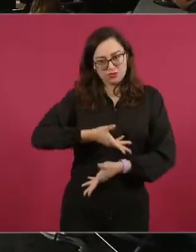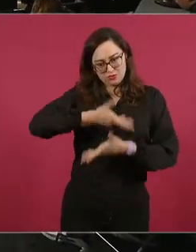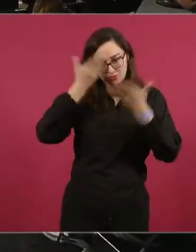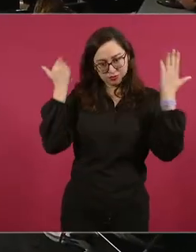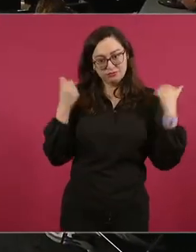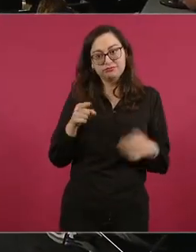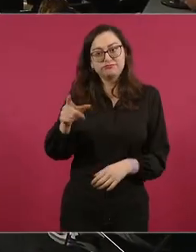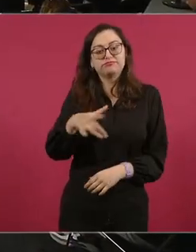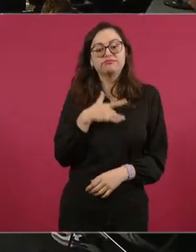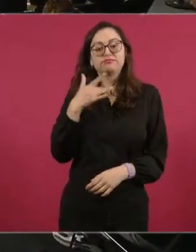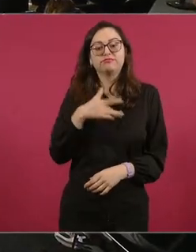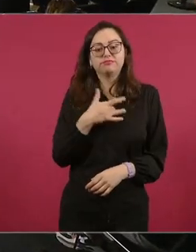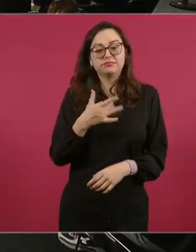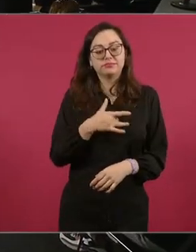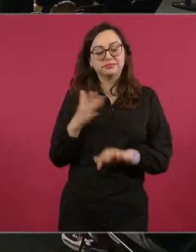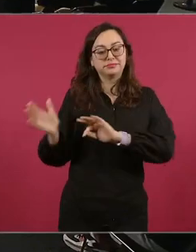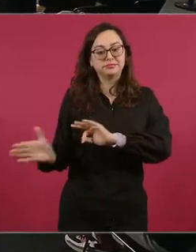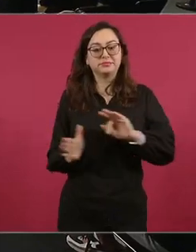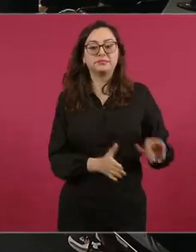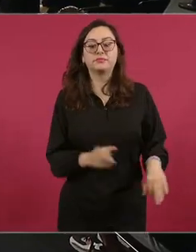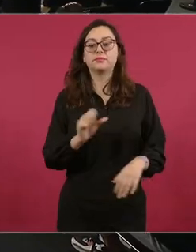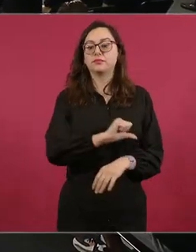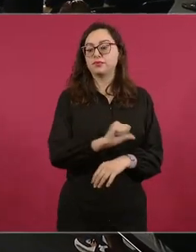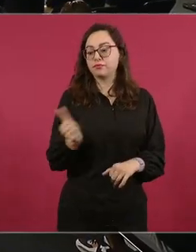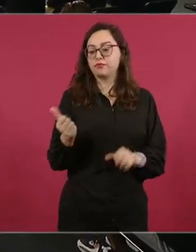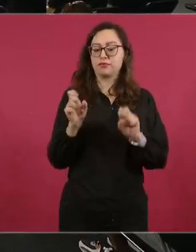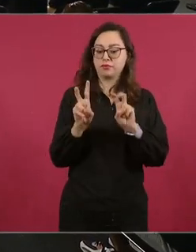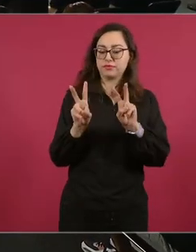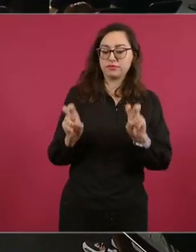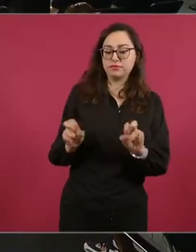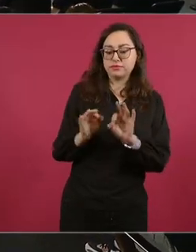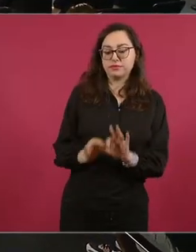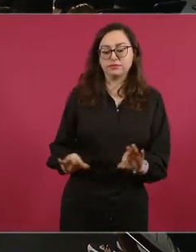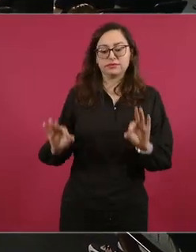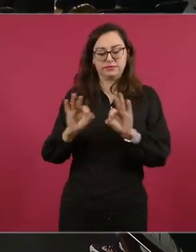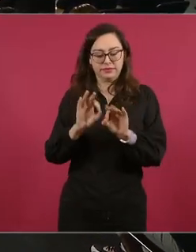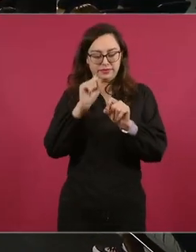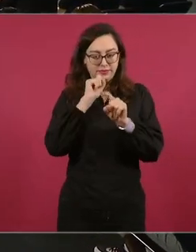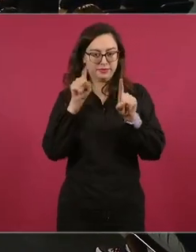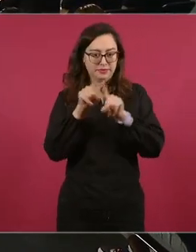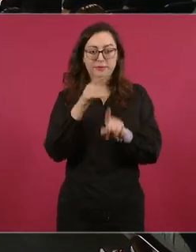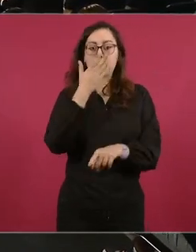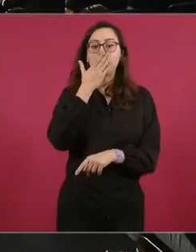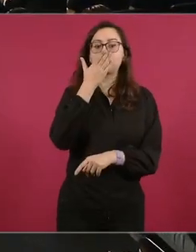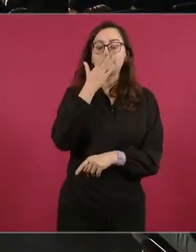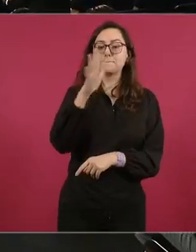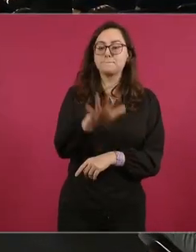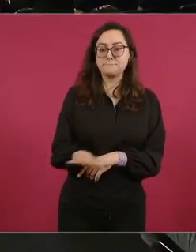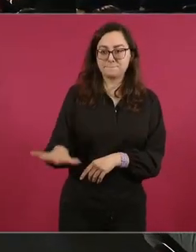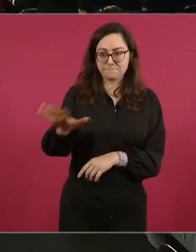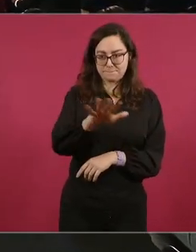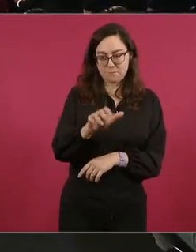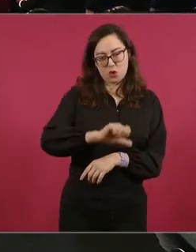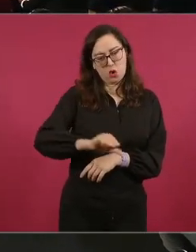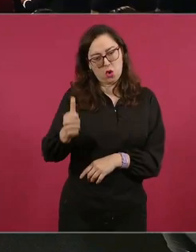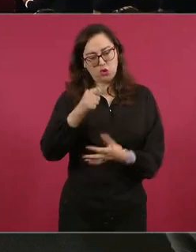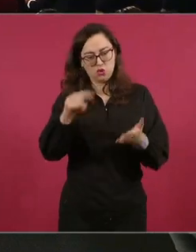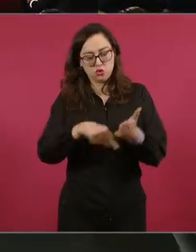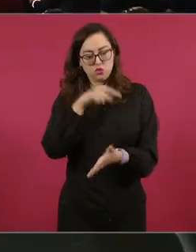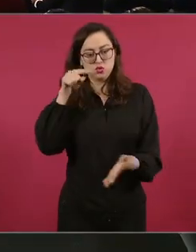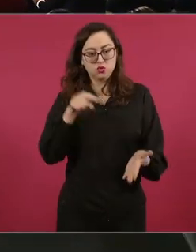Señor presidente, en otro tema también de Sonora, nada más me voy a otro lugar. En este caso es una petición que le